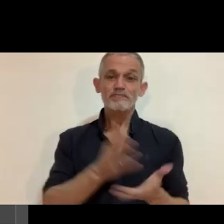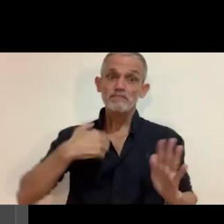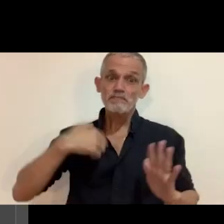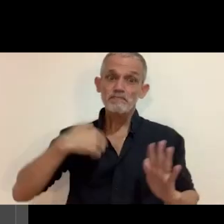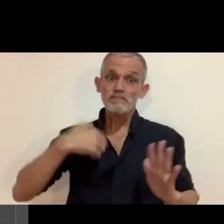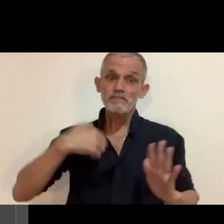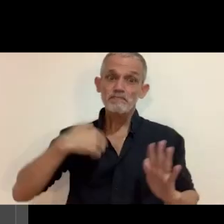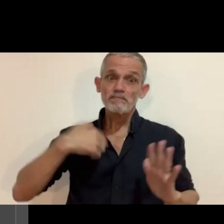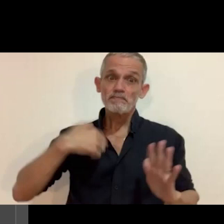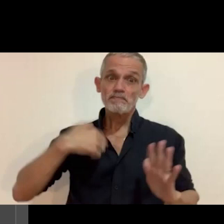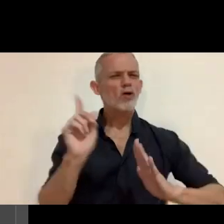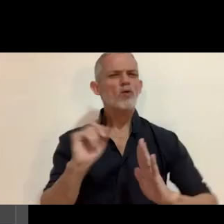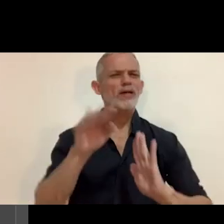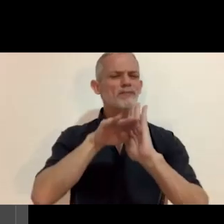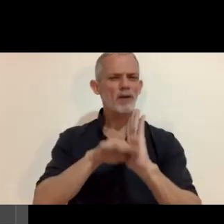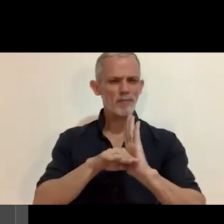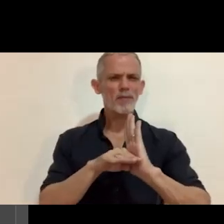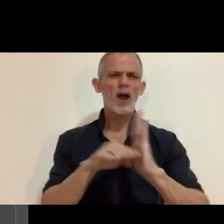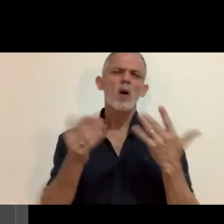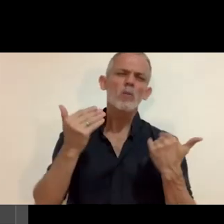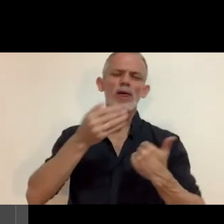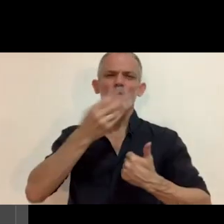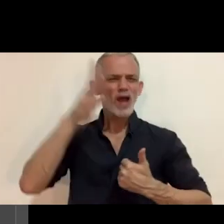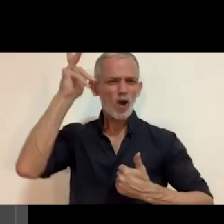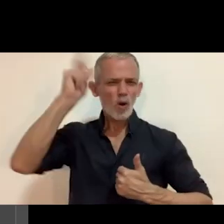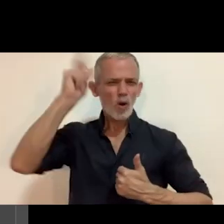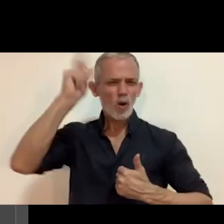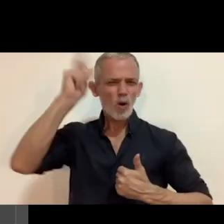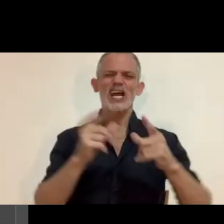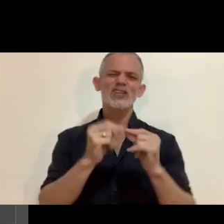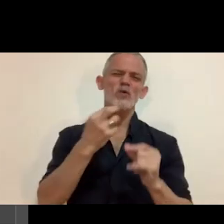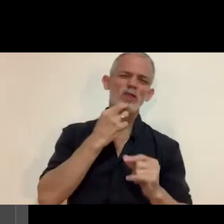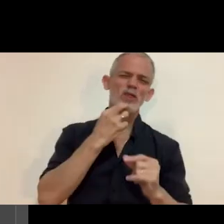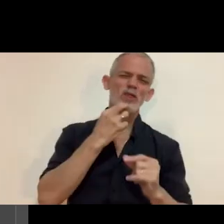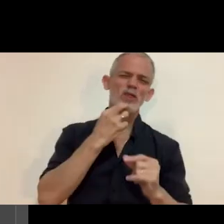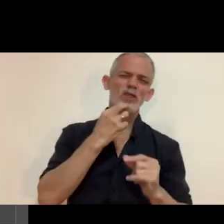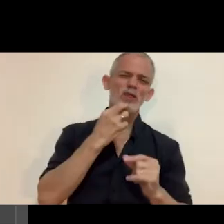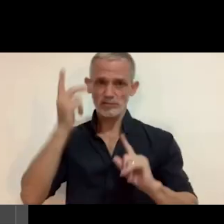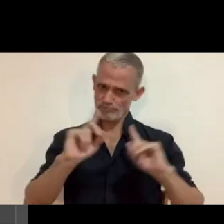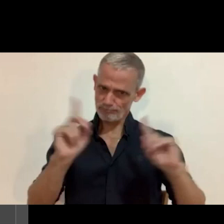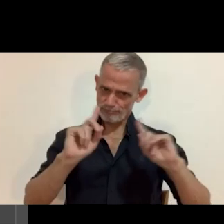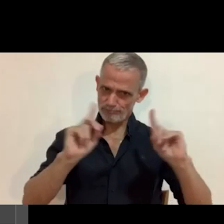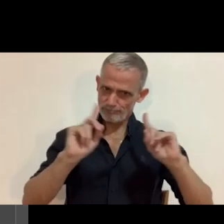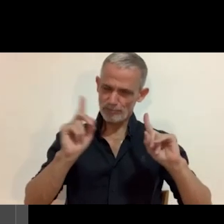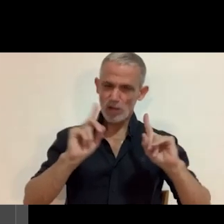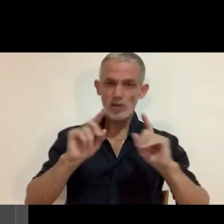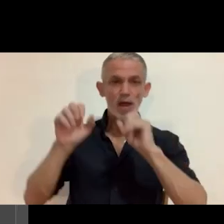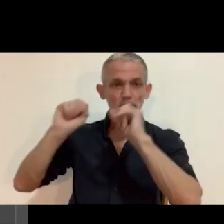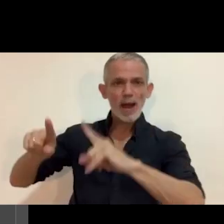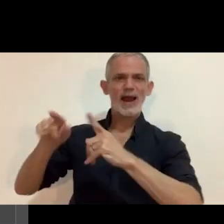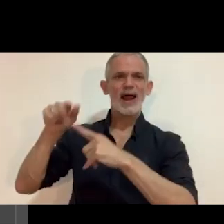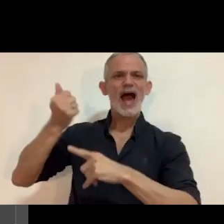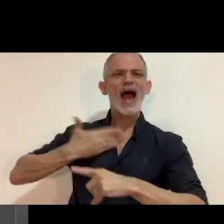es una norma que la puedan aplicar los jueces. El 19 y el 18, si ustedes se fijan cómo está